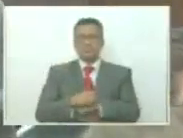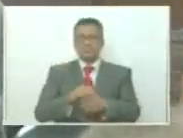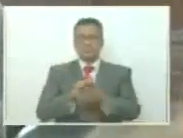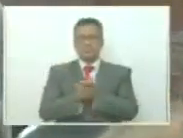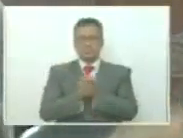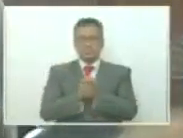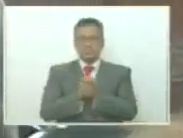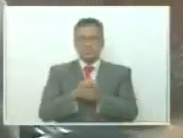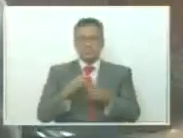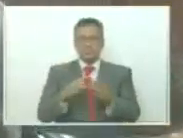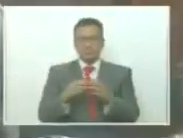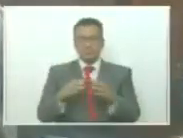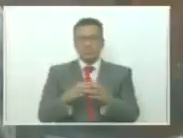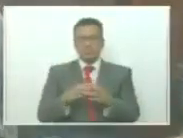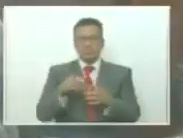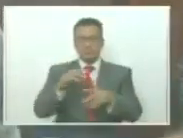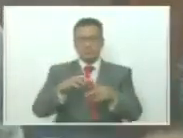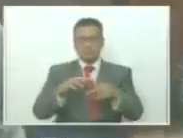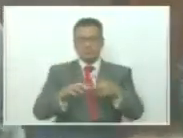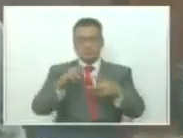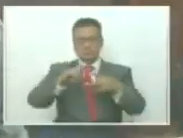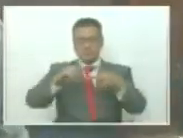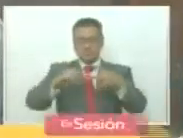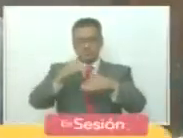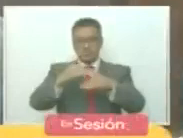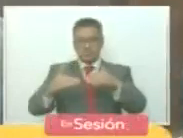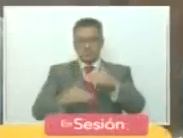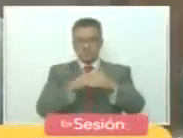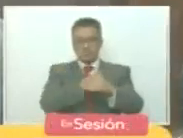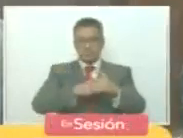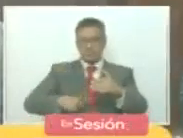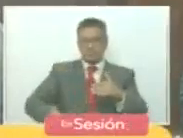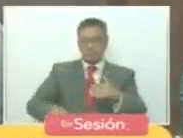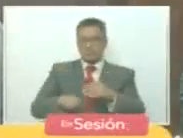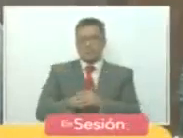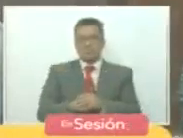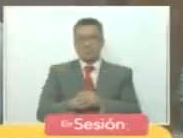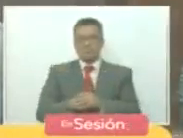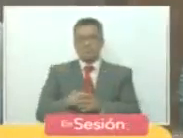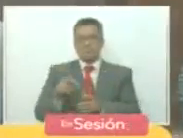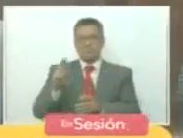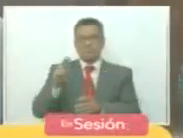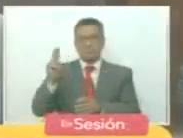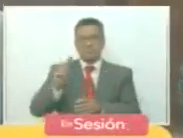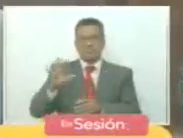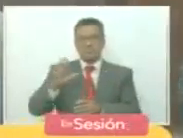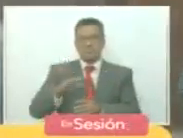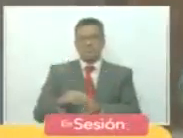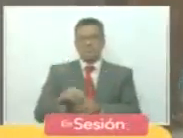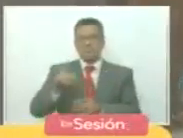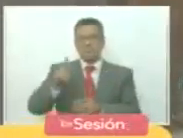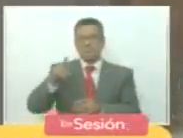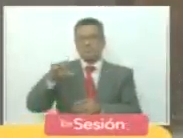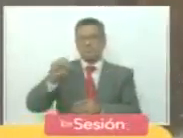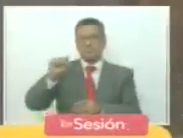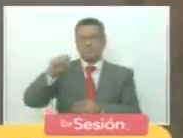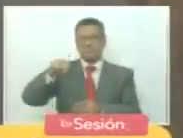compañera segunda vicepresidenta del Parlamento de la República Bolivariana de Venezuela, Vanessa,